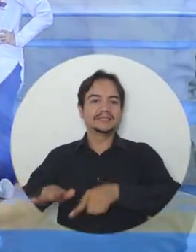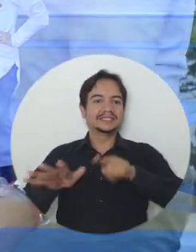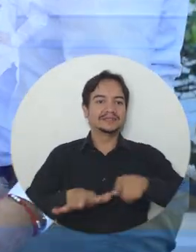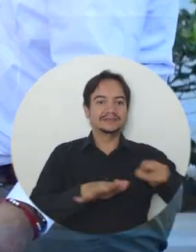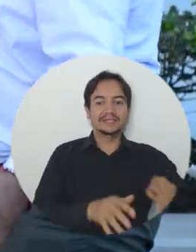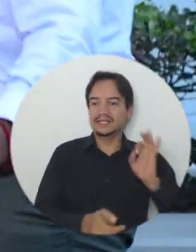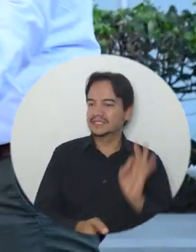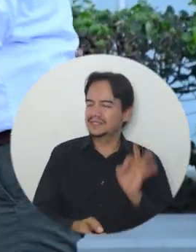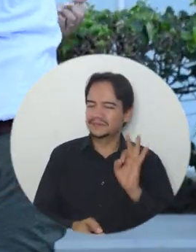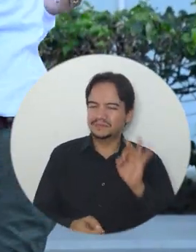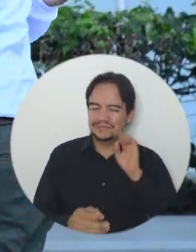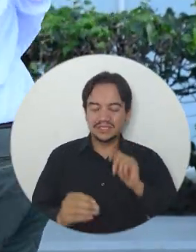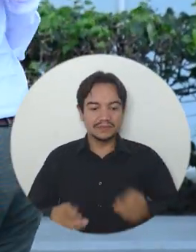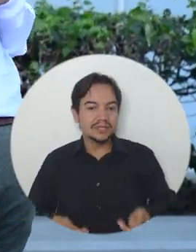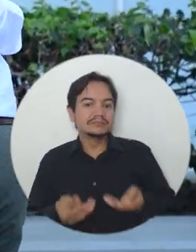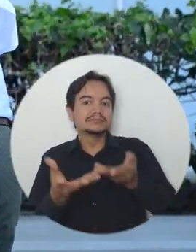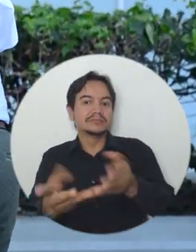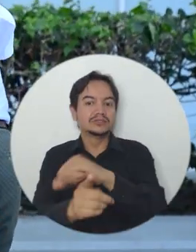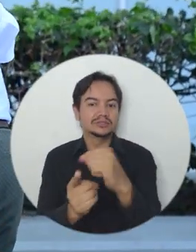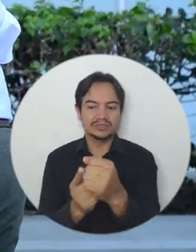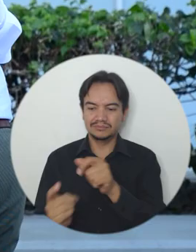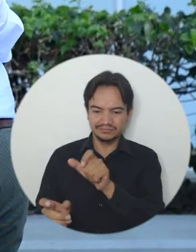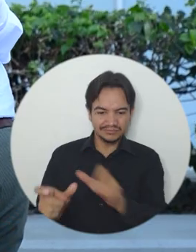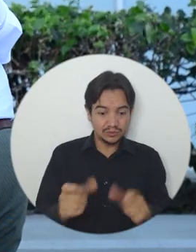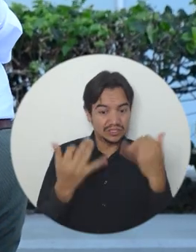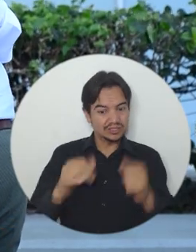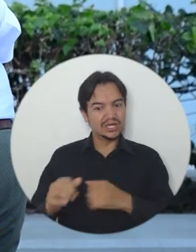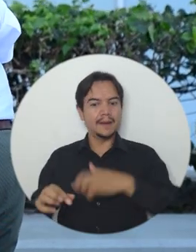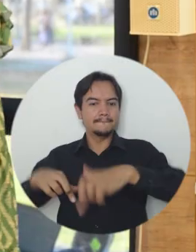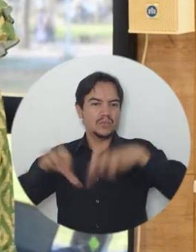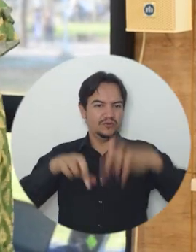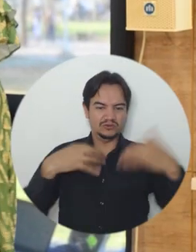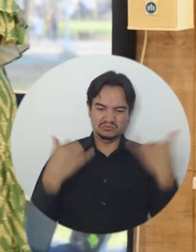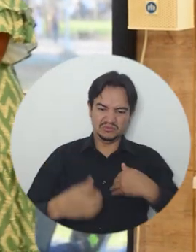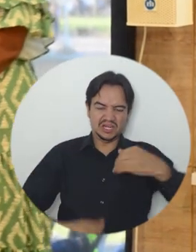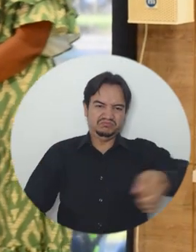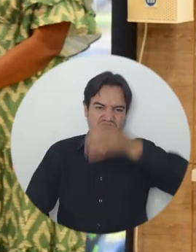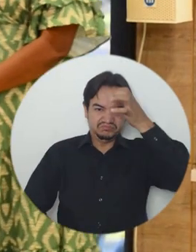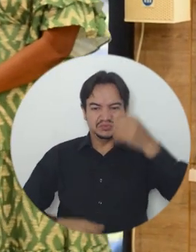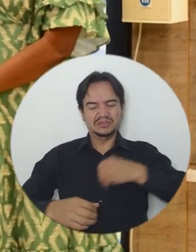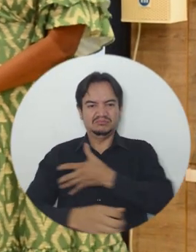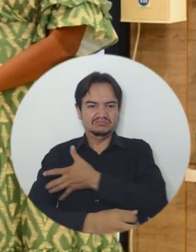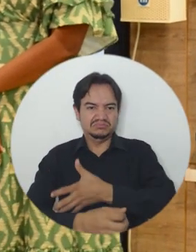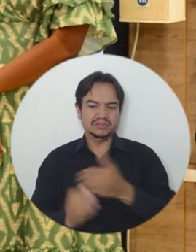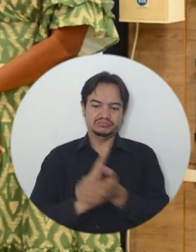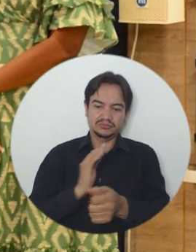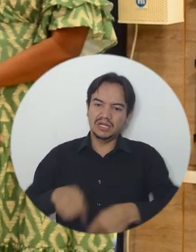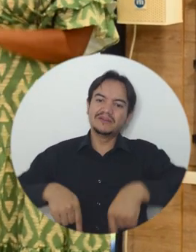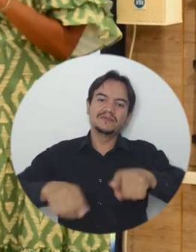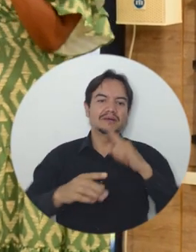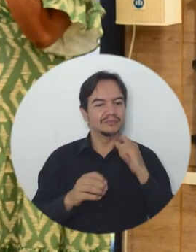cada semestre un Magdalena entrega a la sociedad personas preparadas con la más alta calidad académica e investigativa